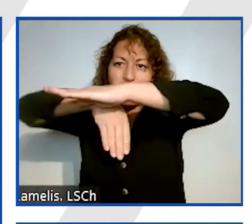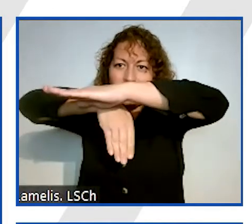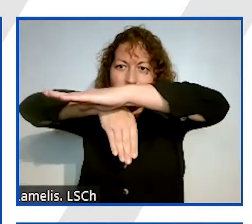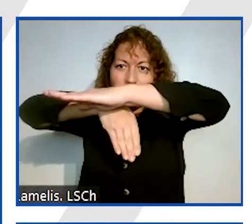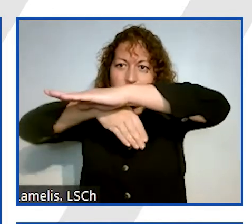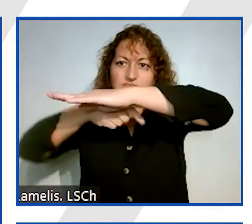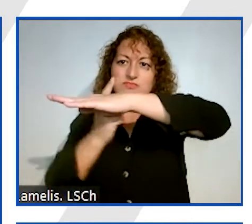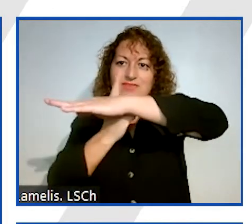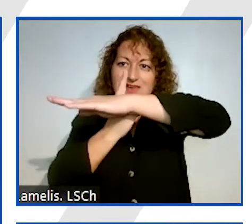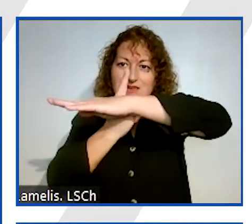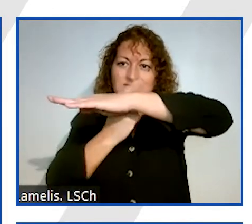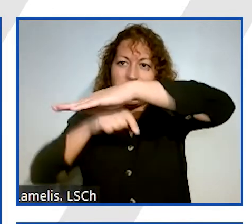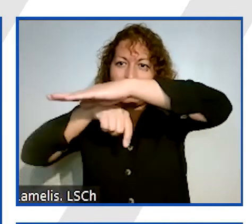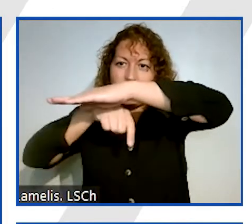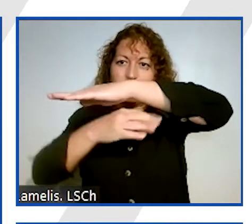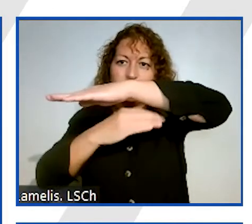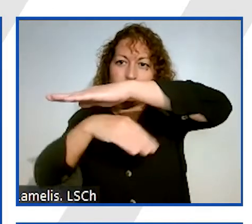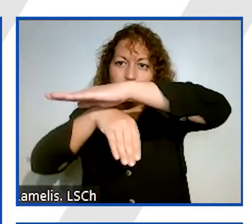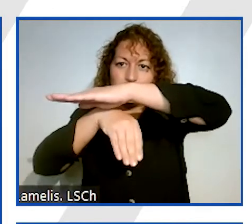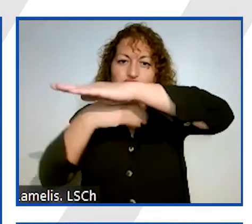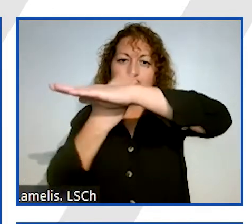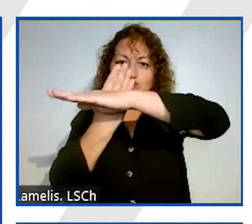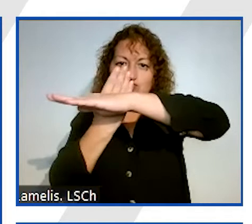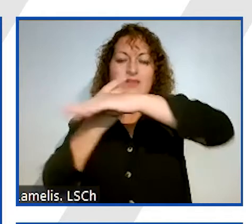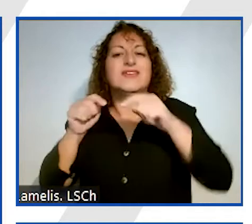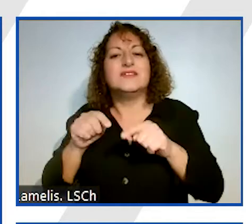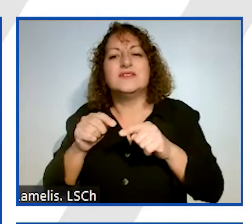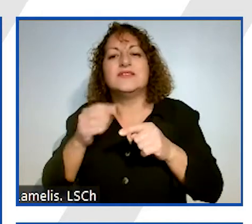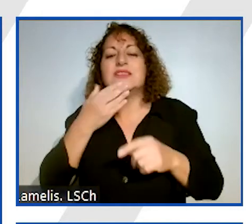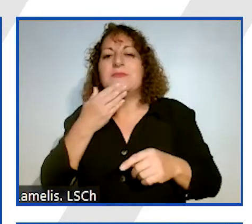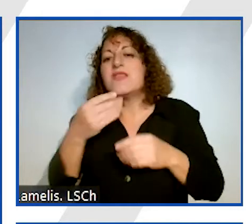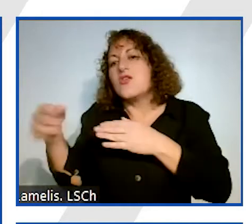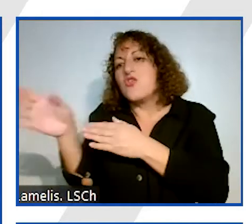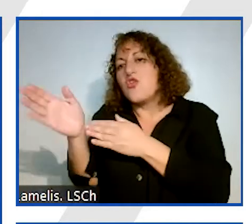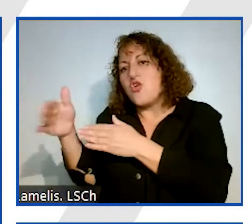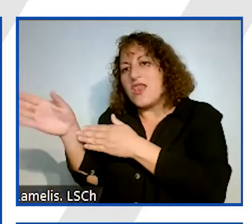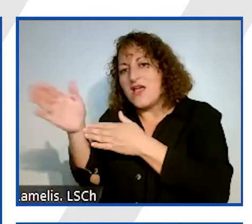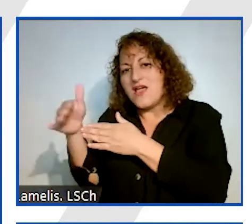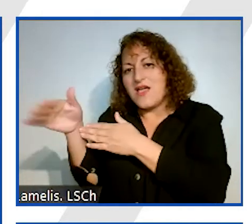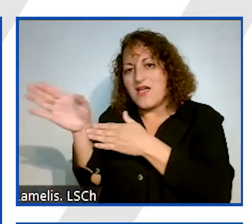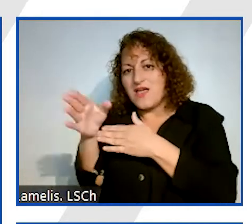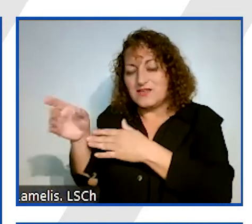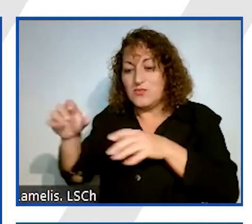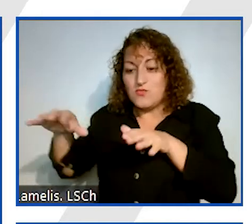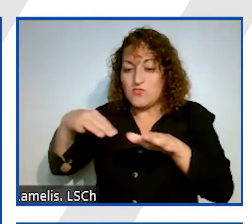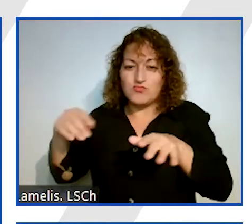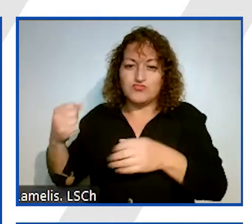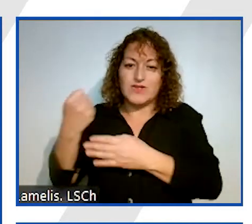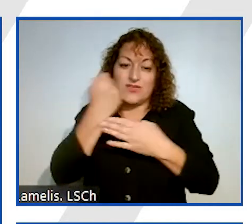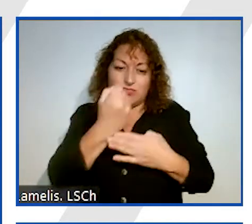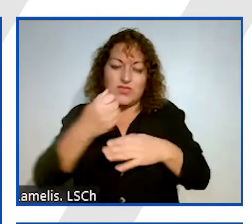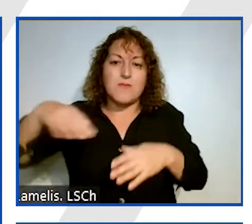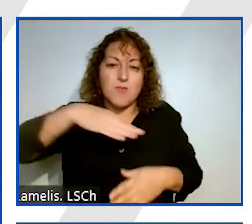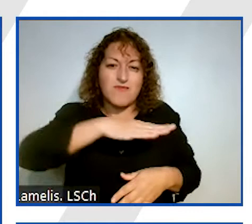Y este conjunto de aletas impares empieza desde la cola, que es el principal motor del tiburón, hacia las aletas dorsales, que son